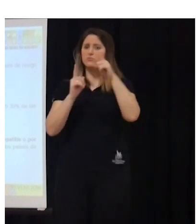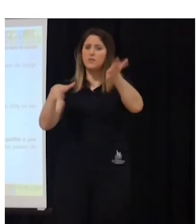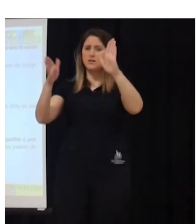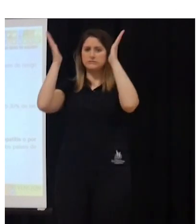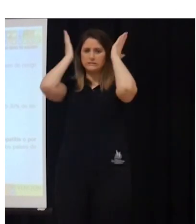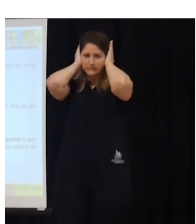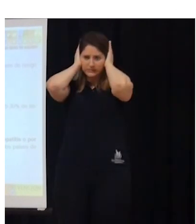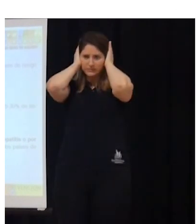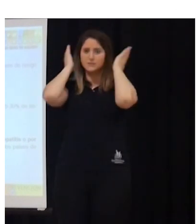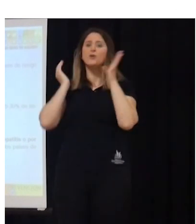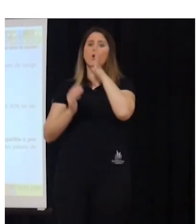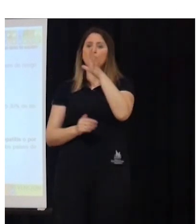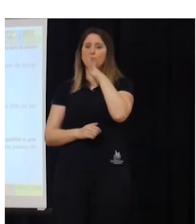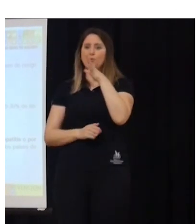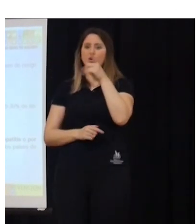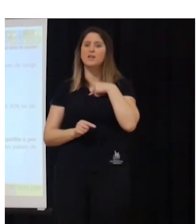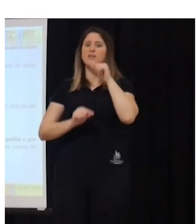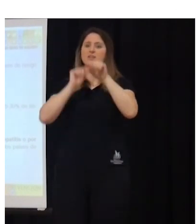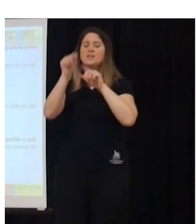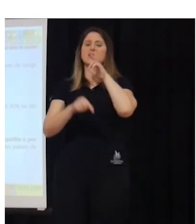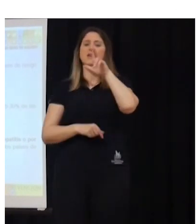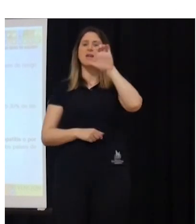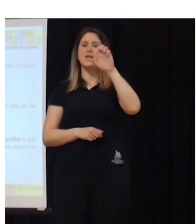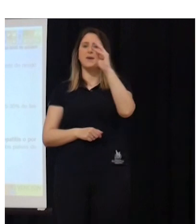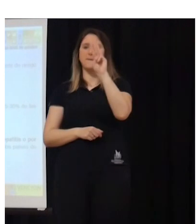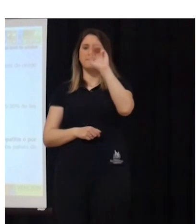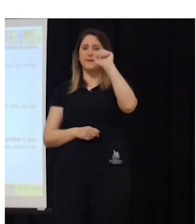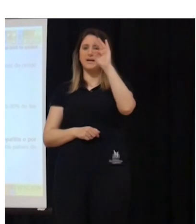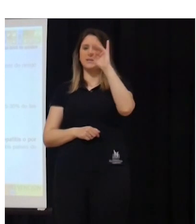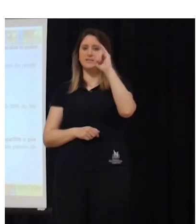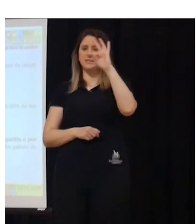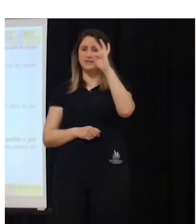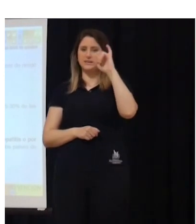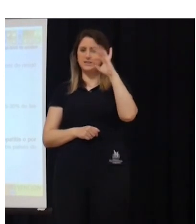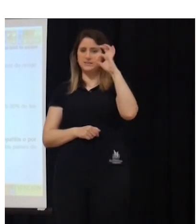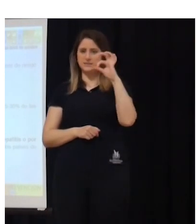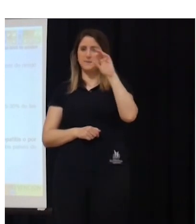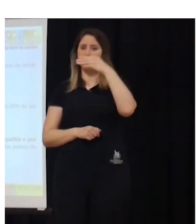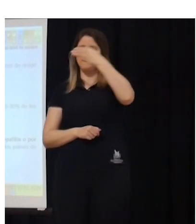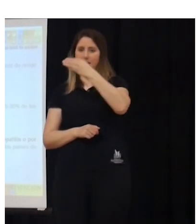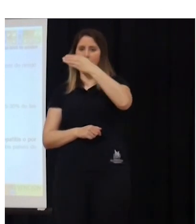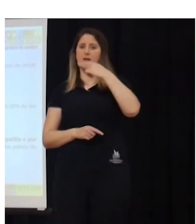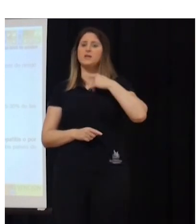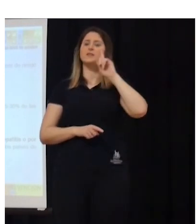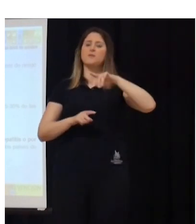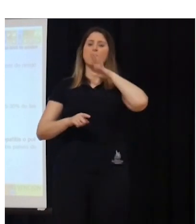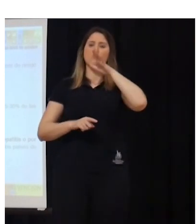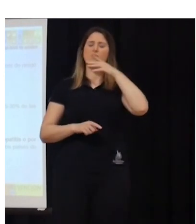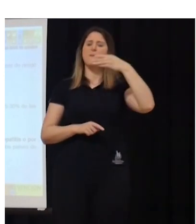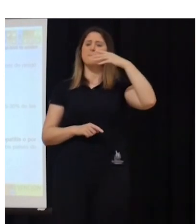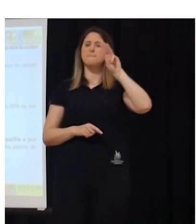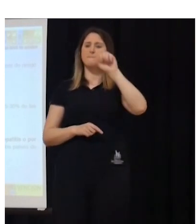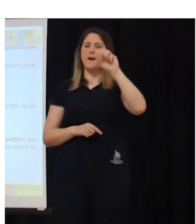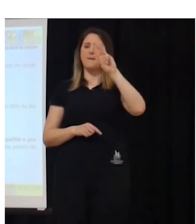orejas. Las infecciones por el virus de la hepatitis B y por el virus del papiloma humano son responsables de una gran cantidad